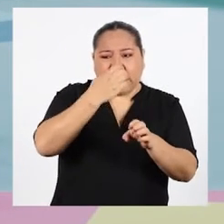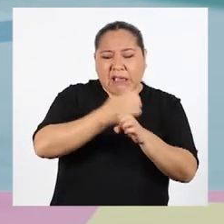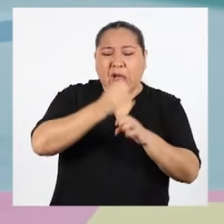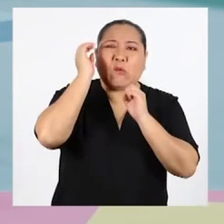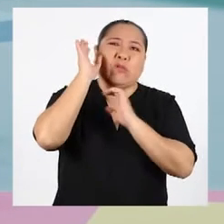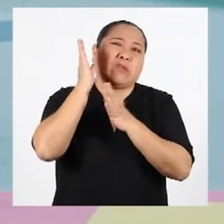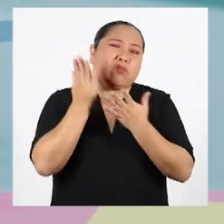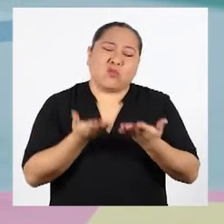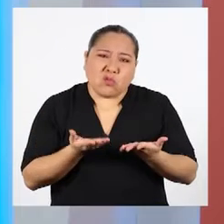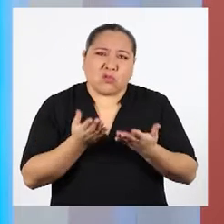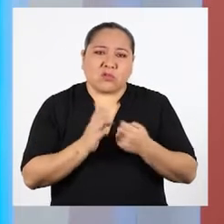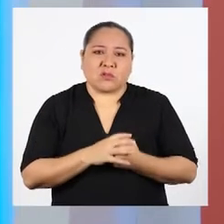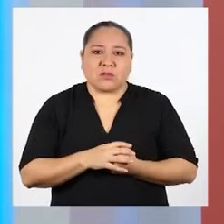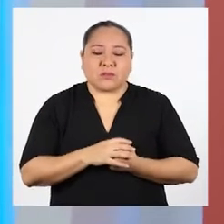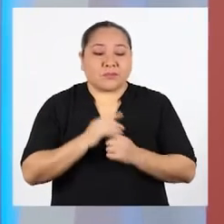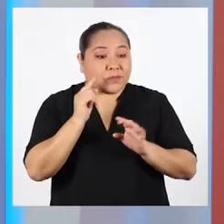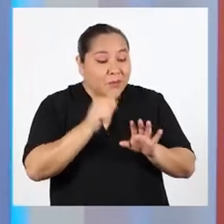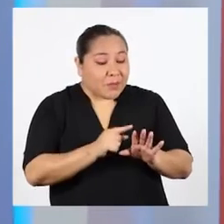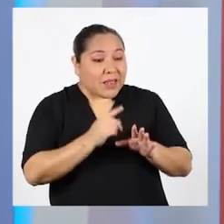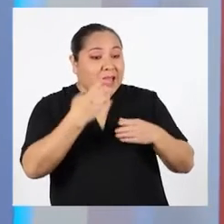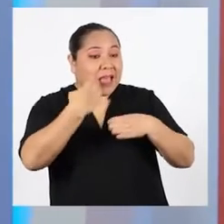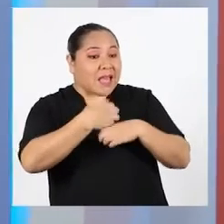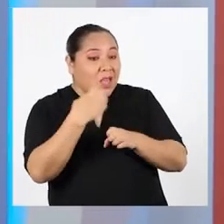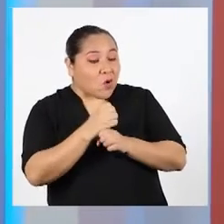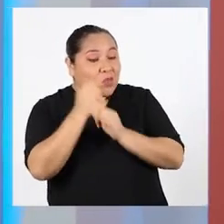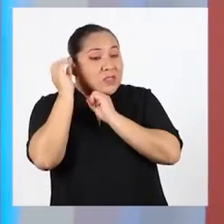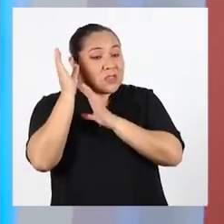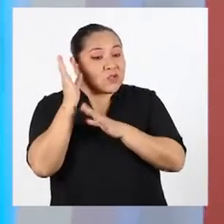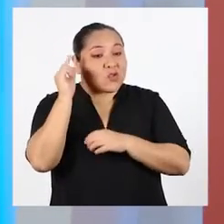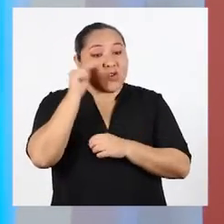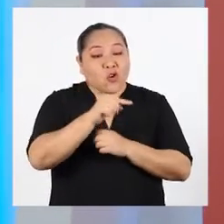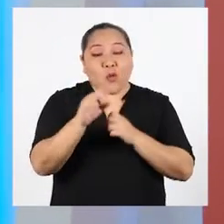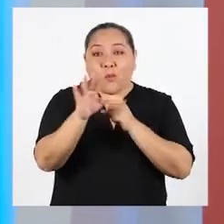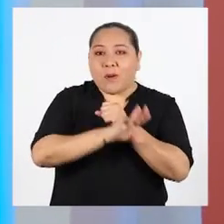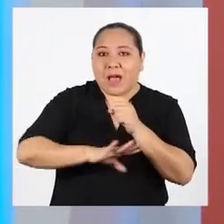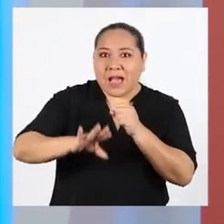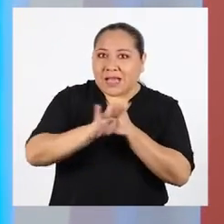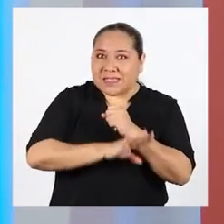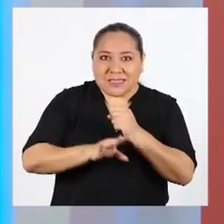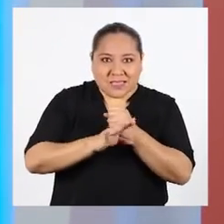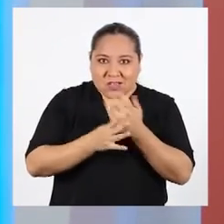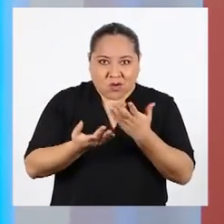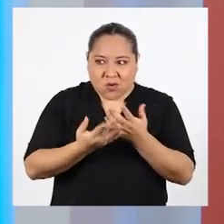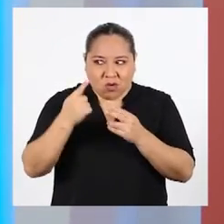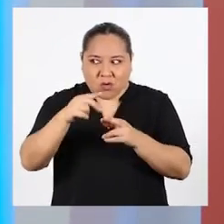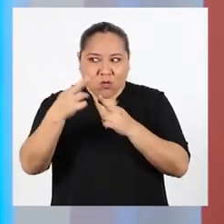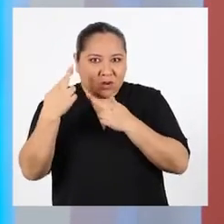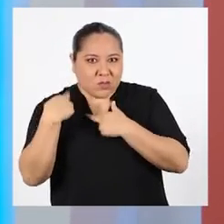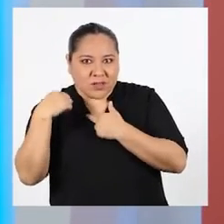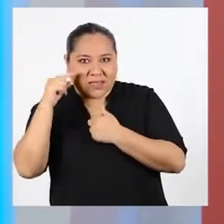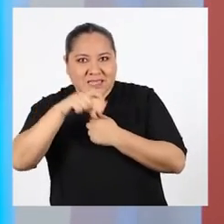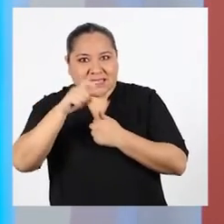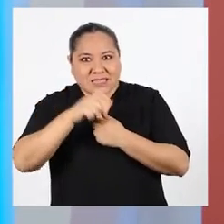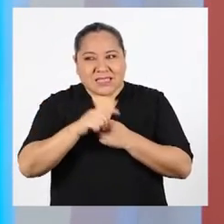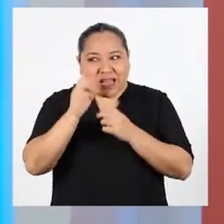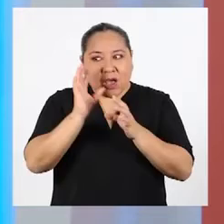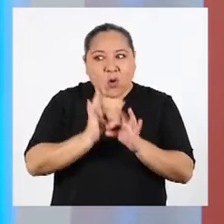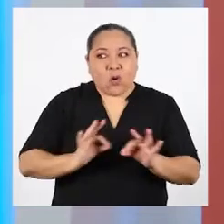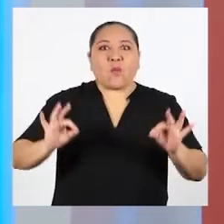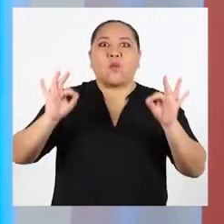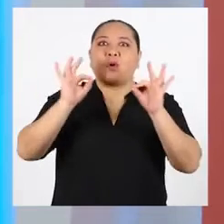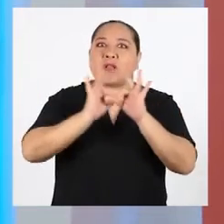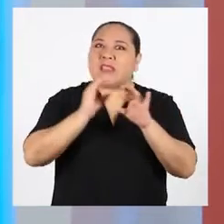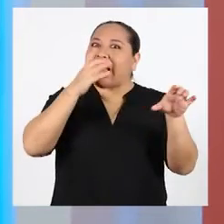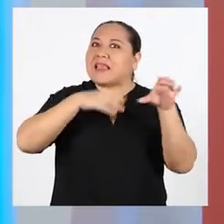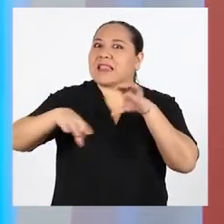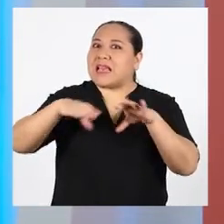un discurso? Que para crear un discurso, lo esencial más que tener un cargo es tener algo